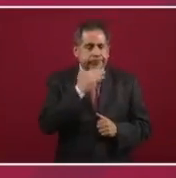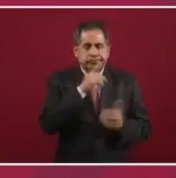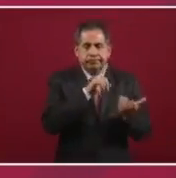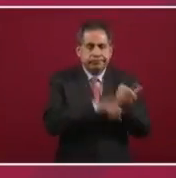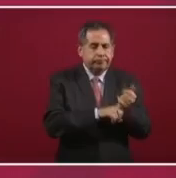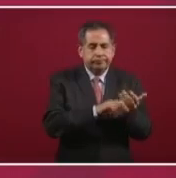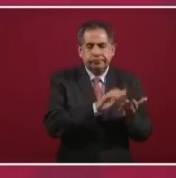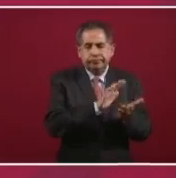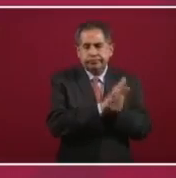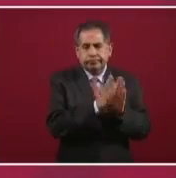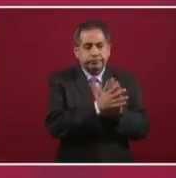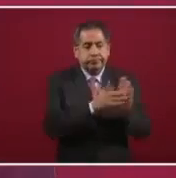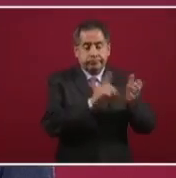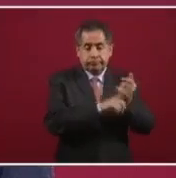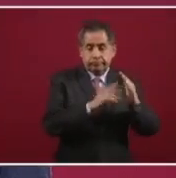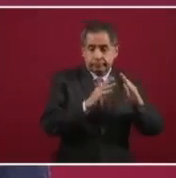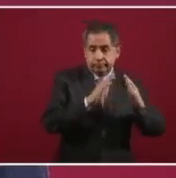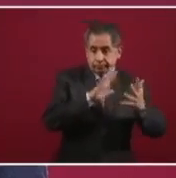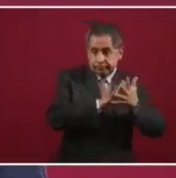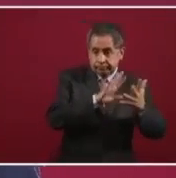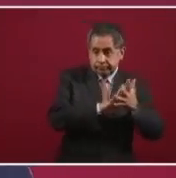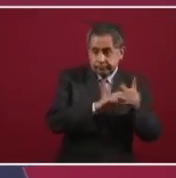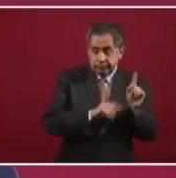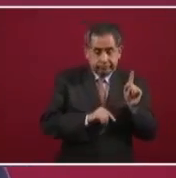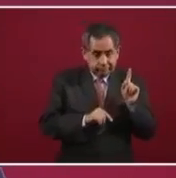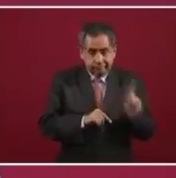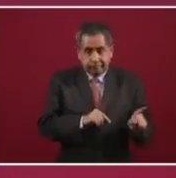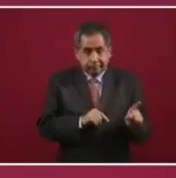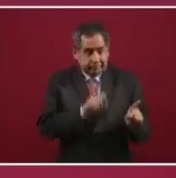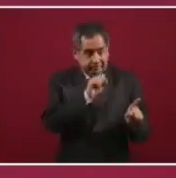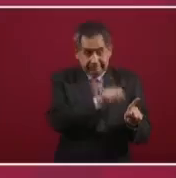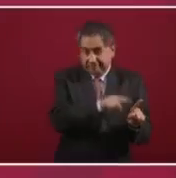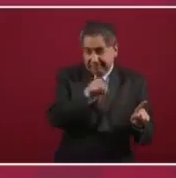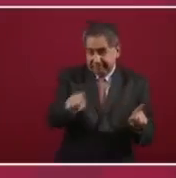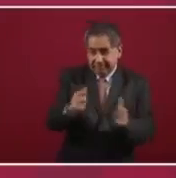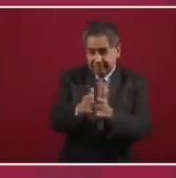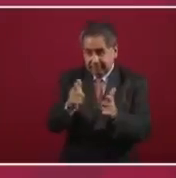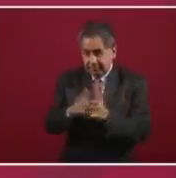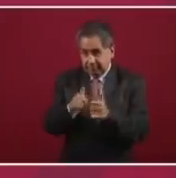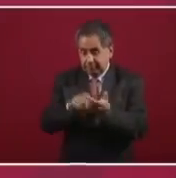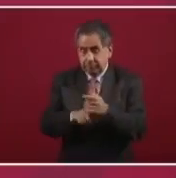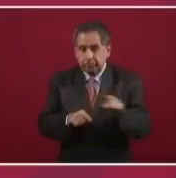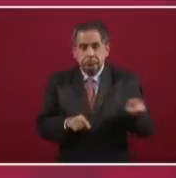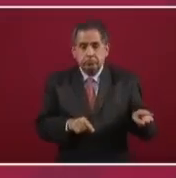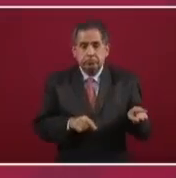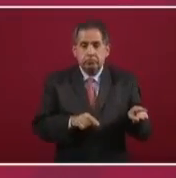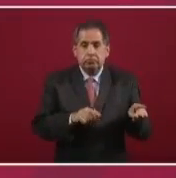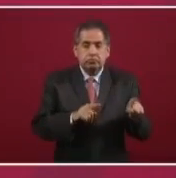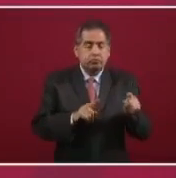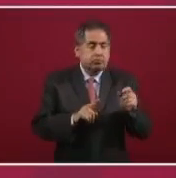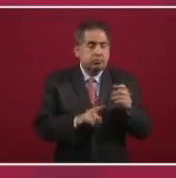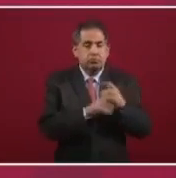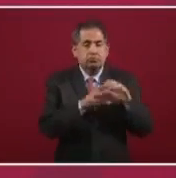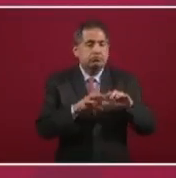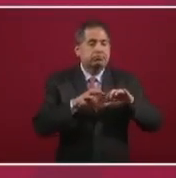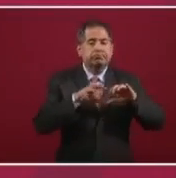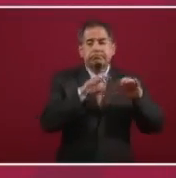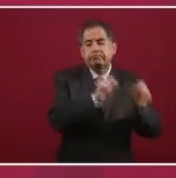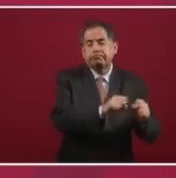delincuentes en la cárcel de este grupo y tomaron a